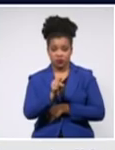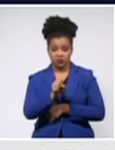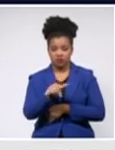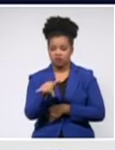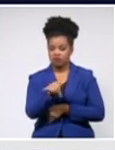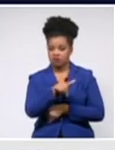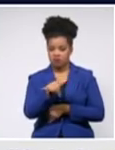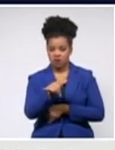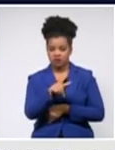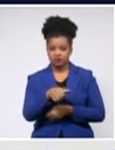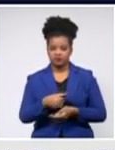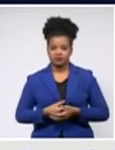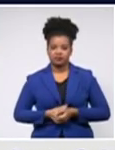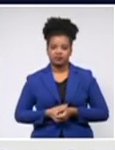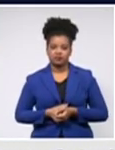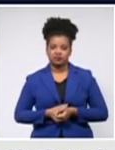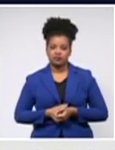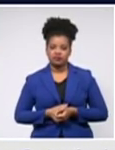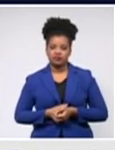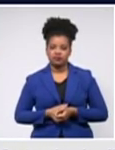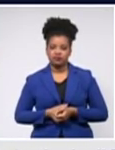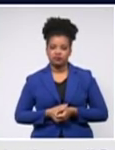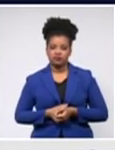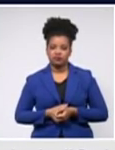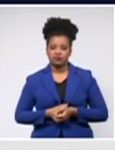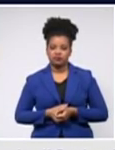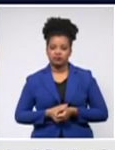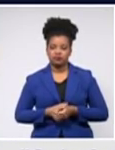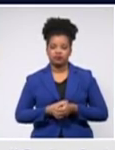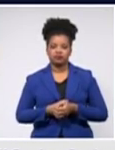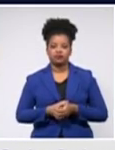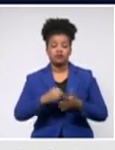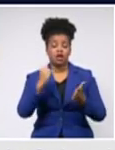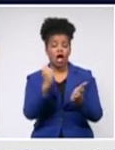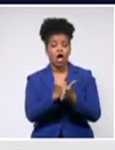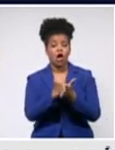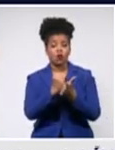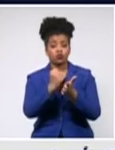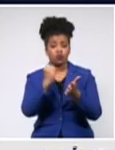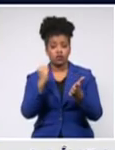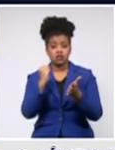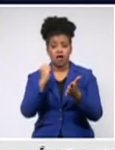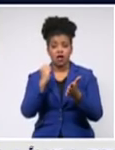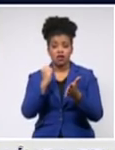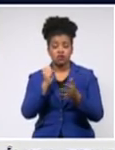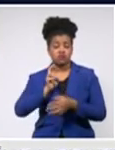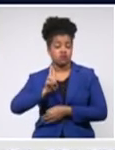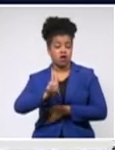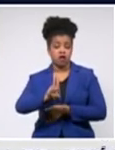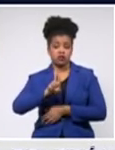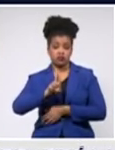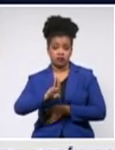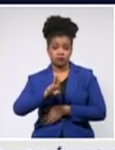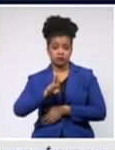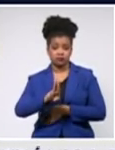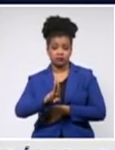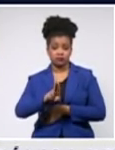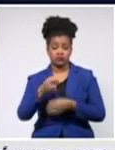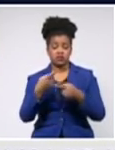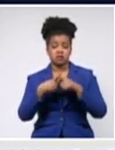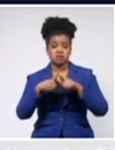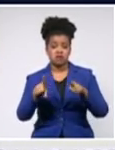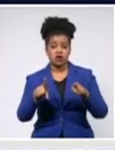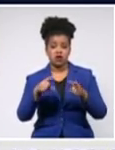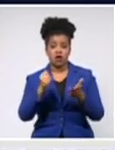la redacción de la pregunta. Fue autorizado como una cuestión emergente, pero fue autorizado por